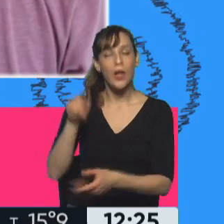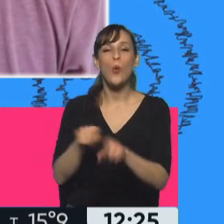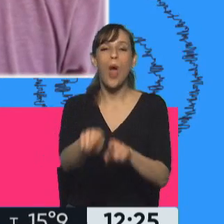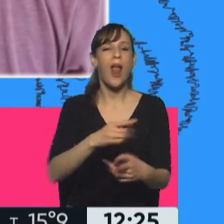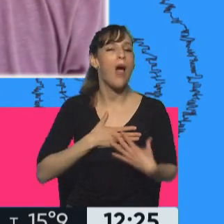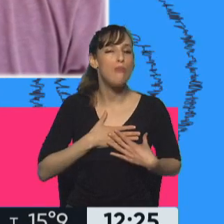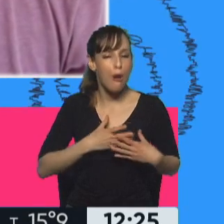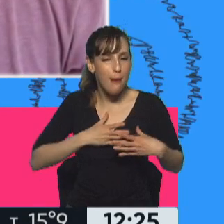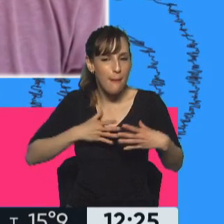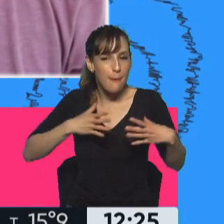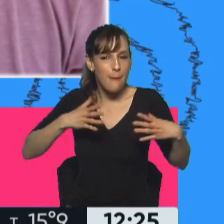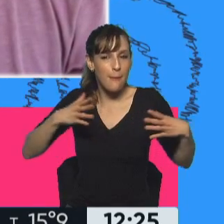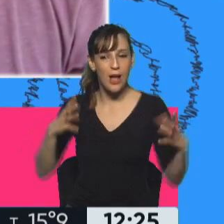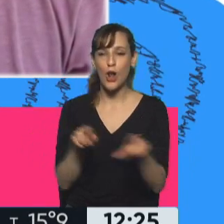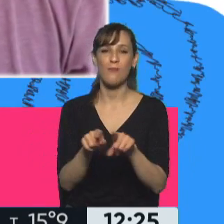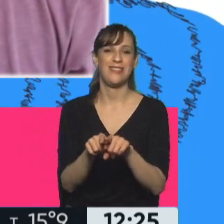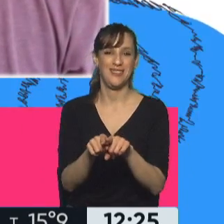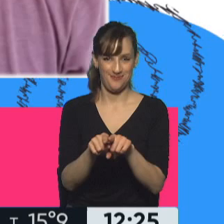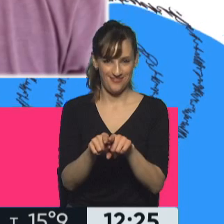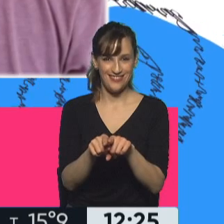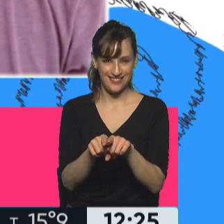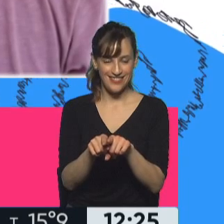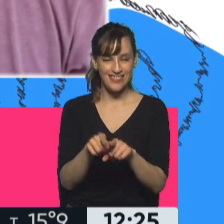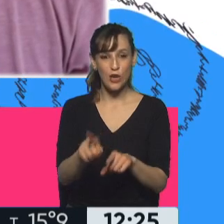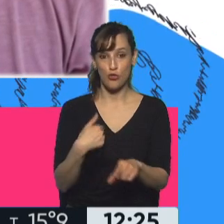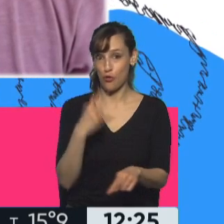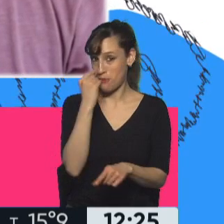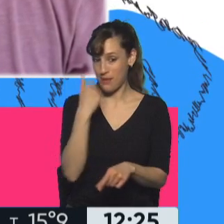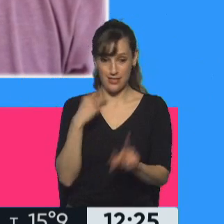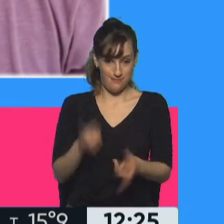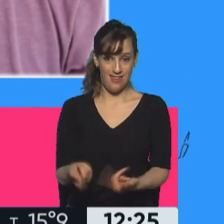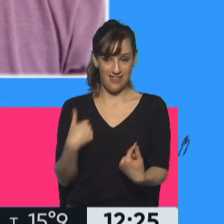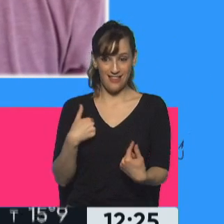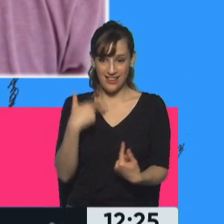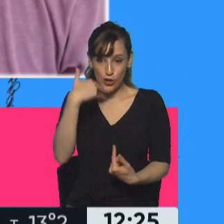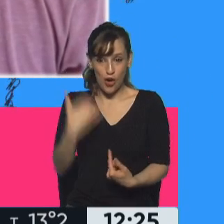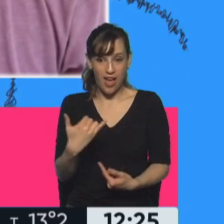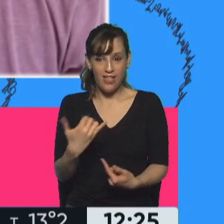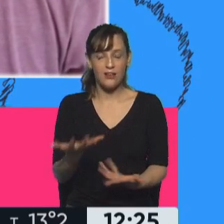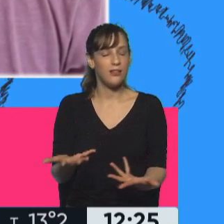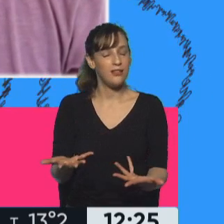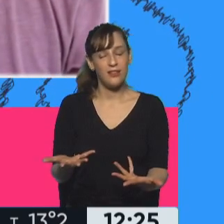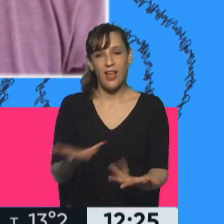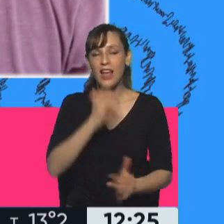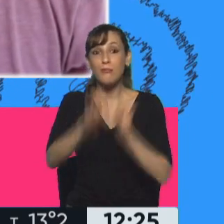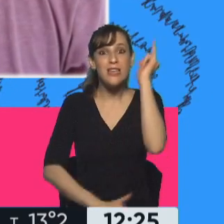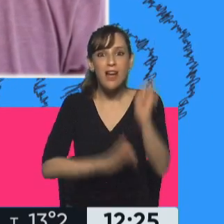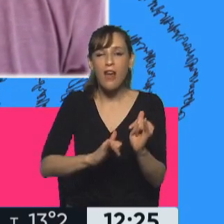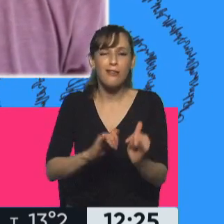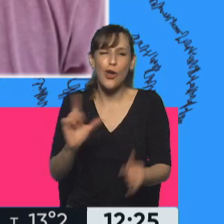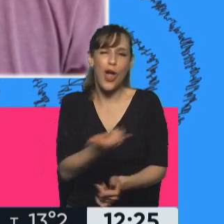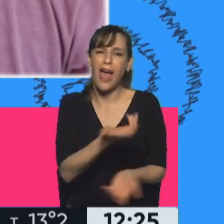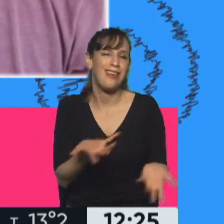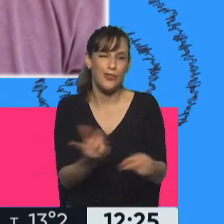y me imagino lo que debes sentir. Debe ser, bueno, realmente yo como padre siento que es algo inmenso, que es difícil de poder expresar con palabras. ¿Y